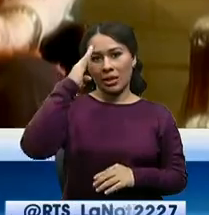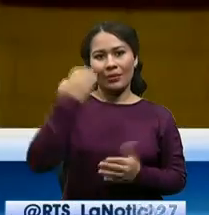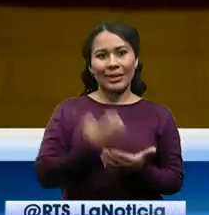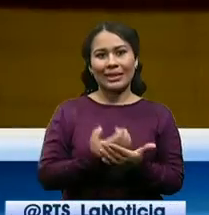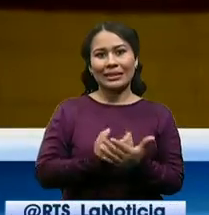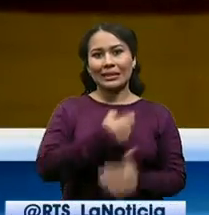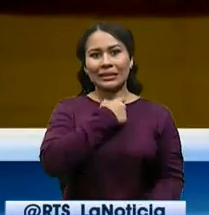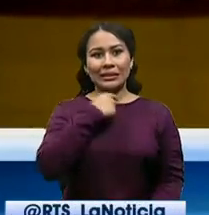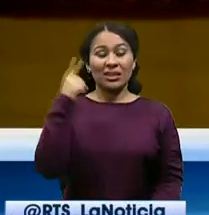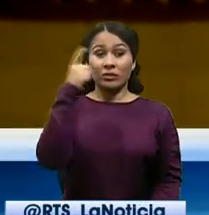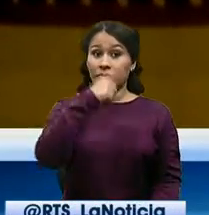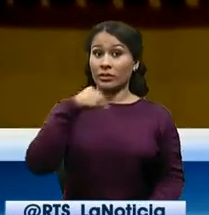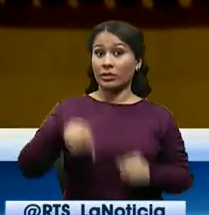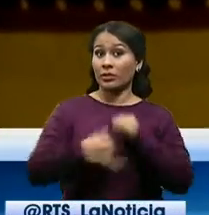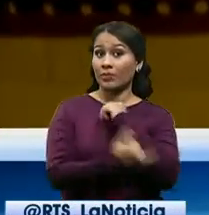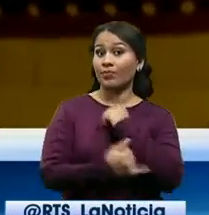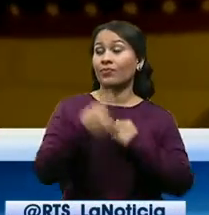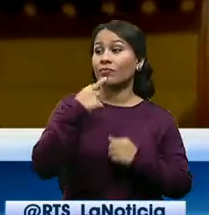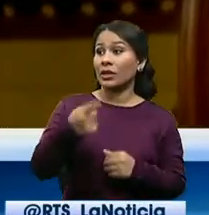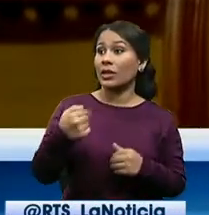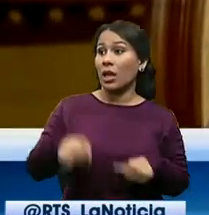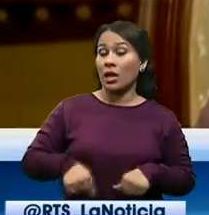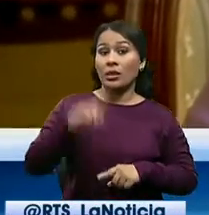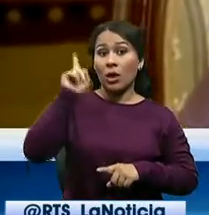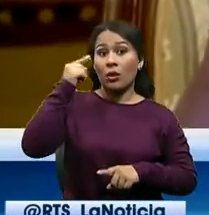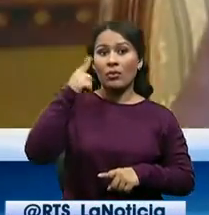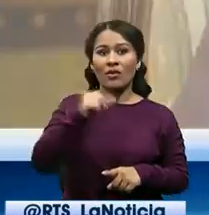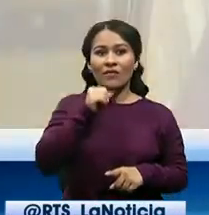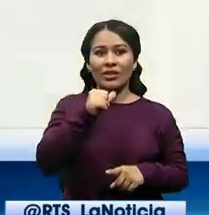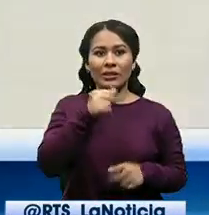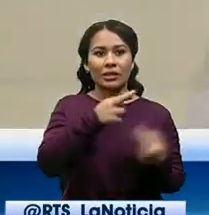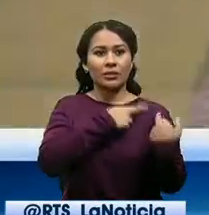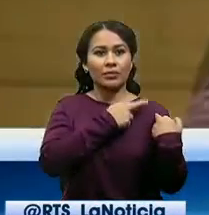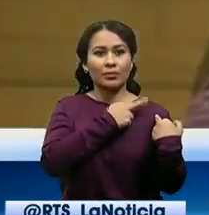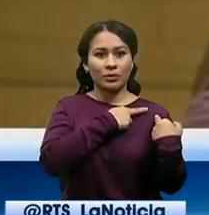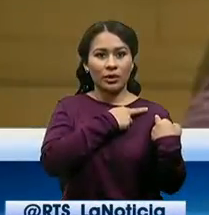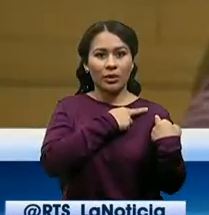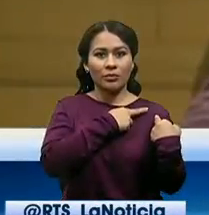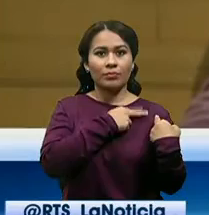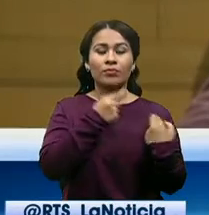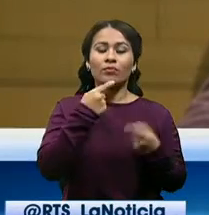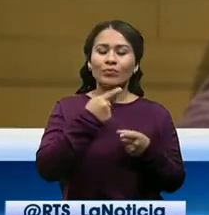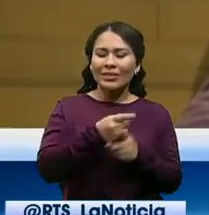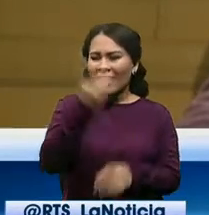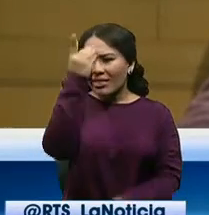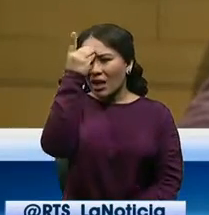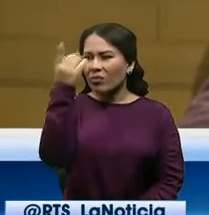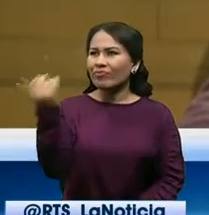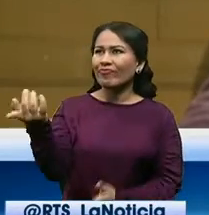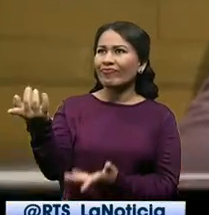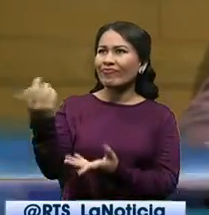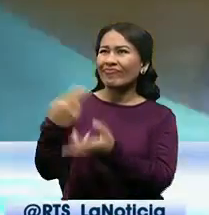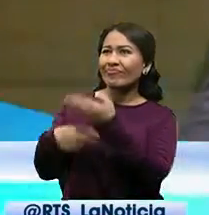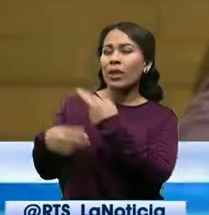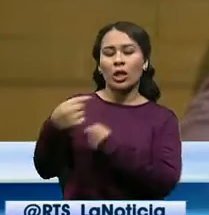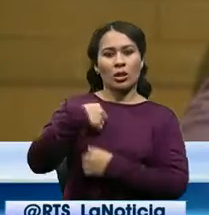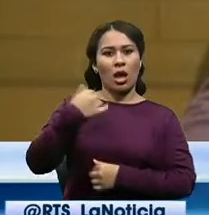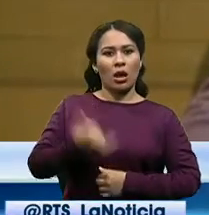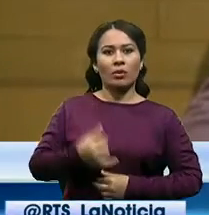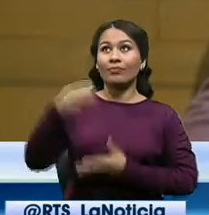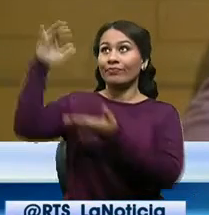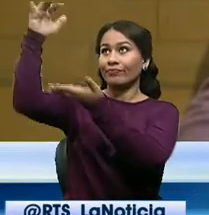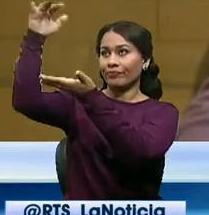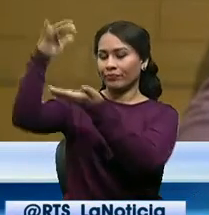país. Dice que el actual gobierno ha sido irresponsable en el manejo de la deuda y que eso hay que corregir. Que hay que renegociar la